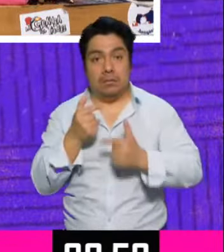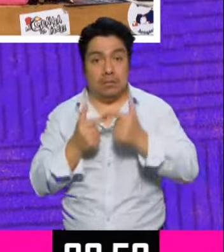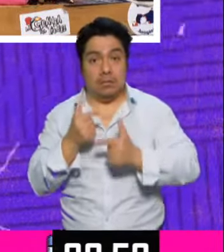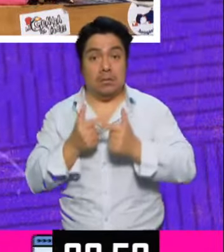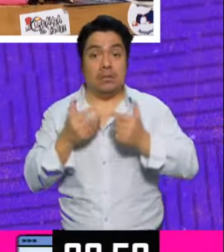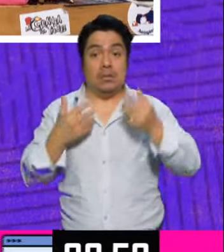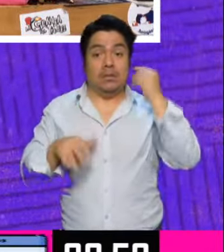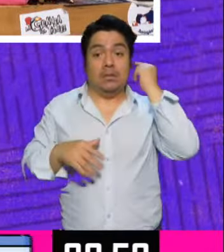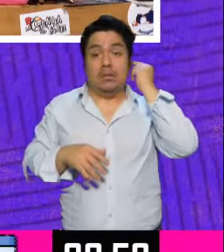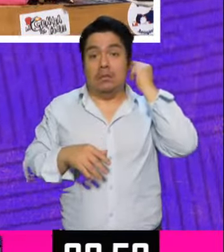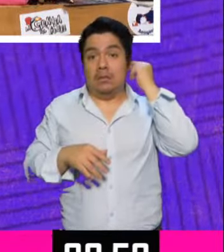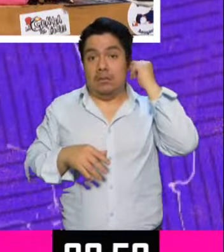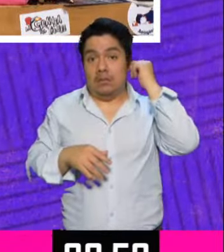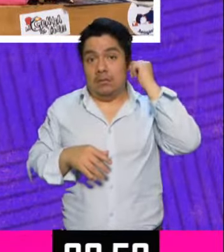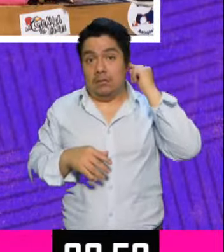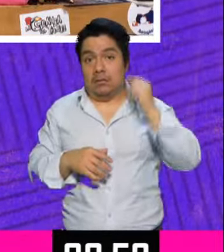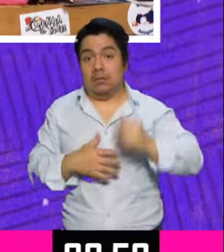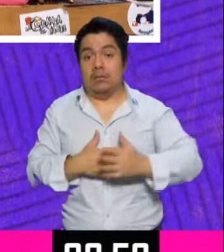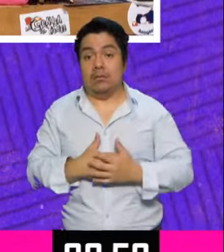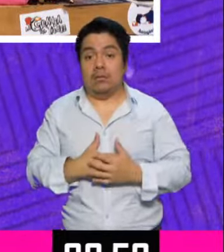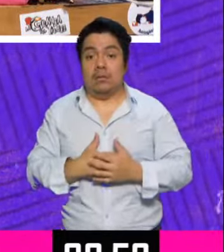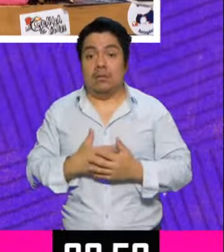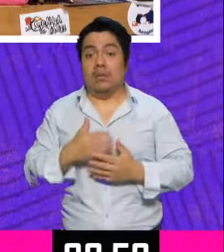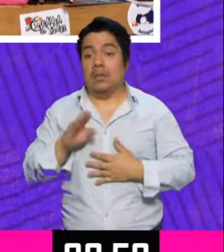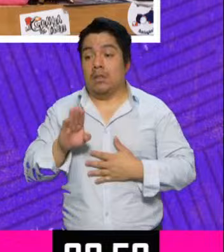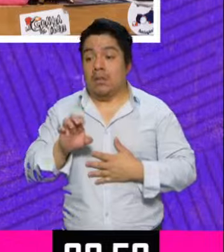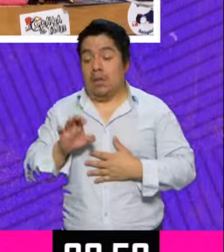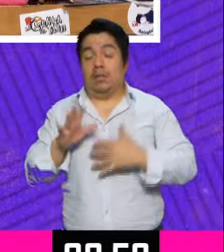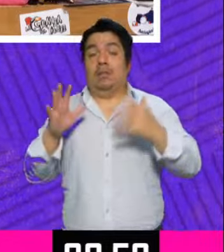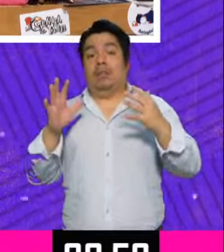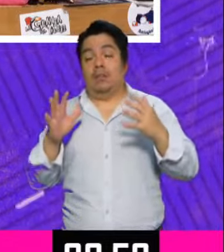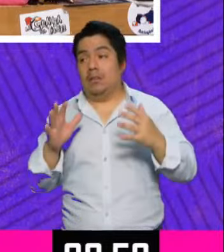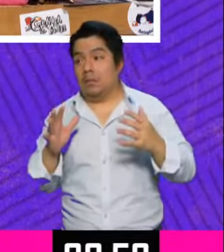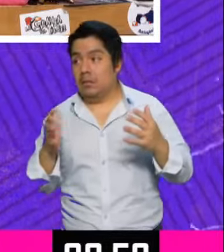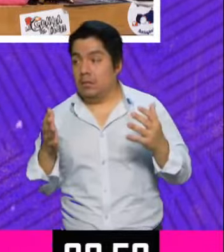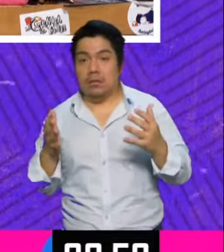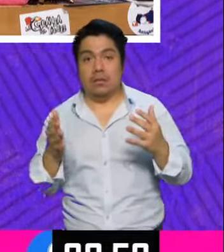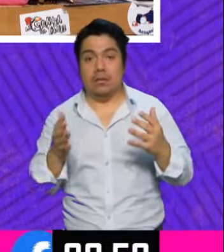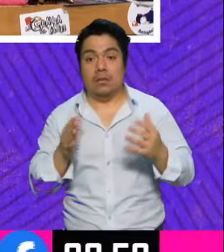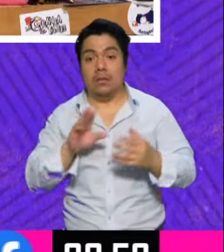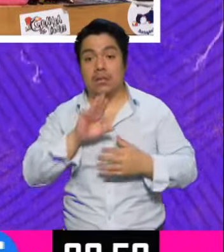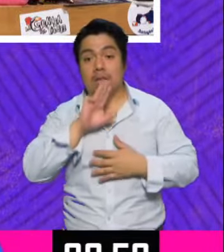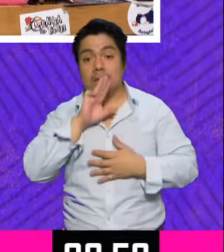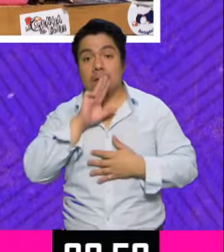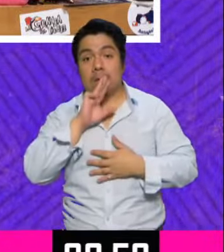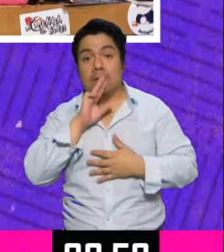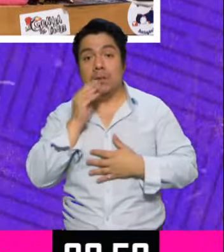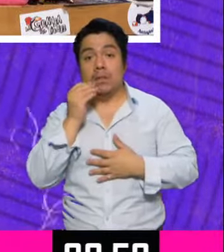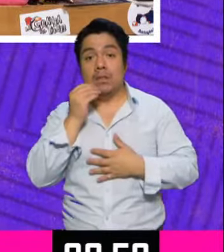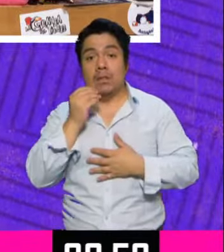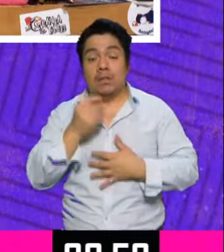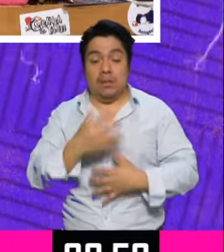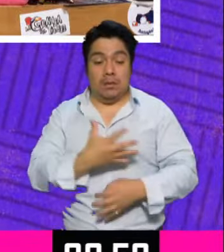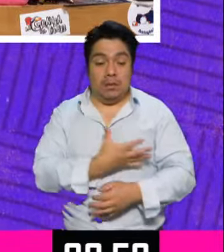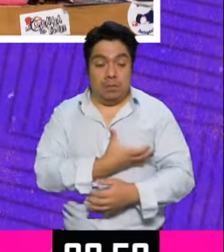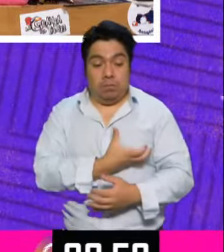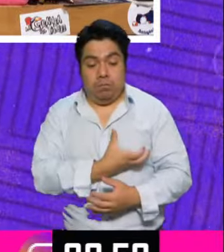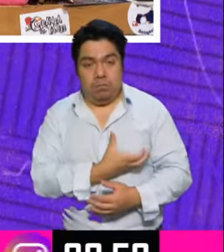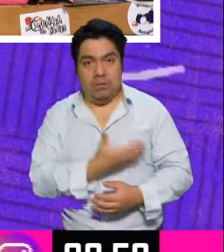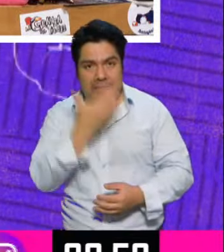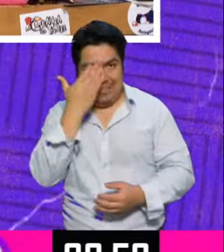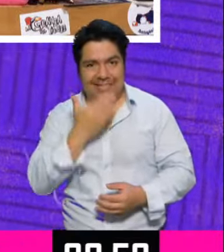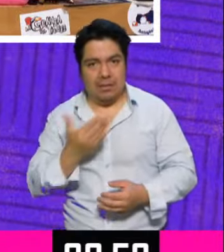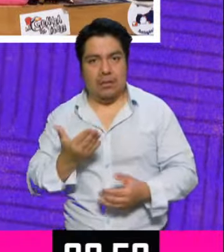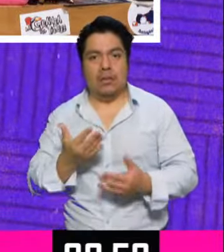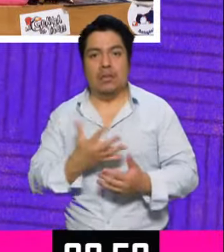así y el bebé como que Ah mamá ya le metió una angustia ese minuto que